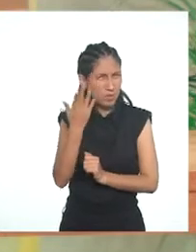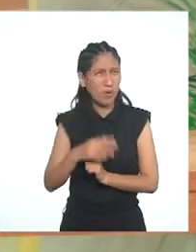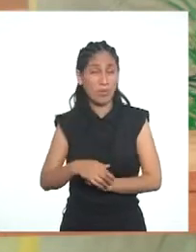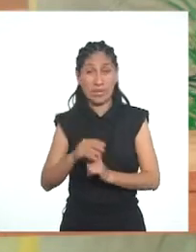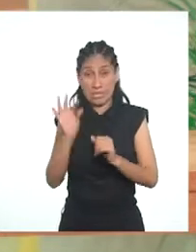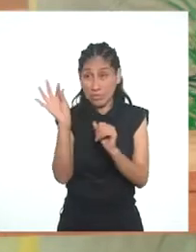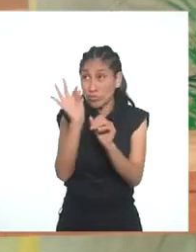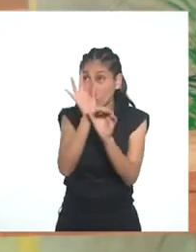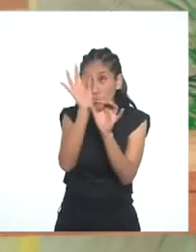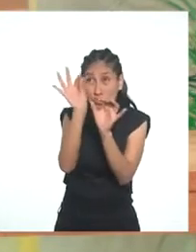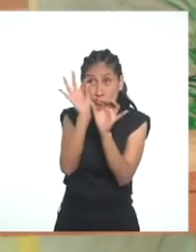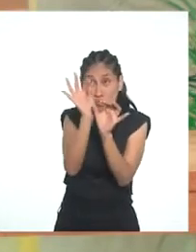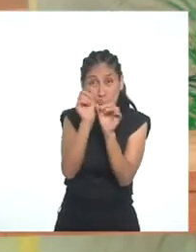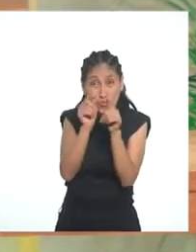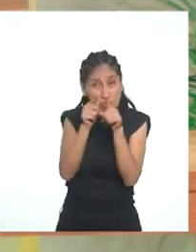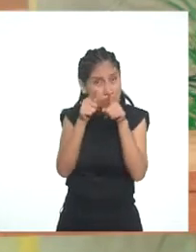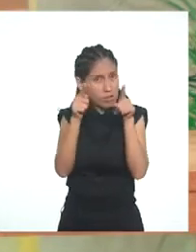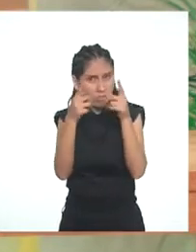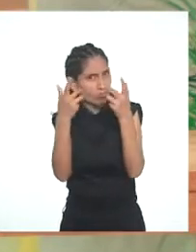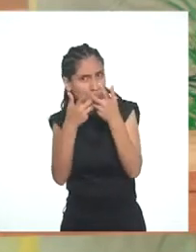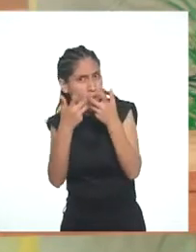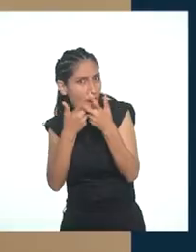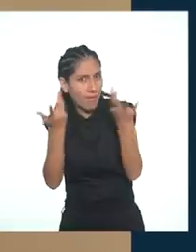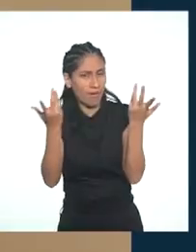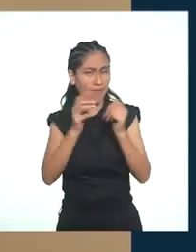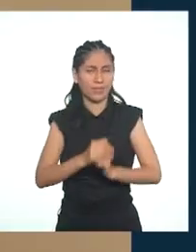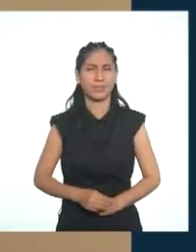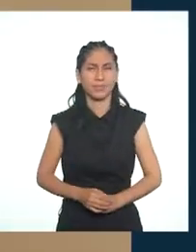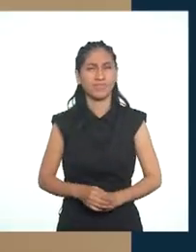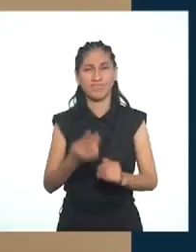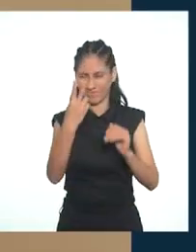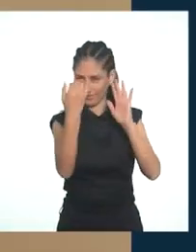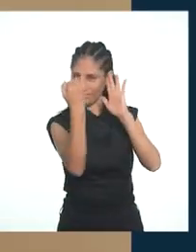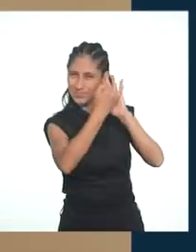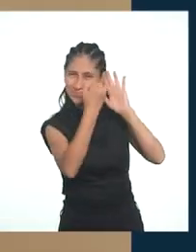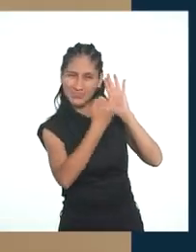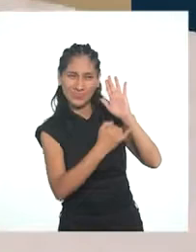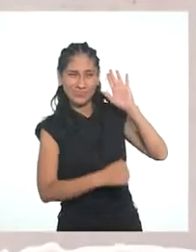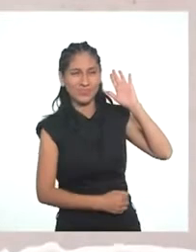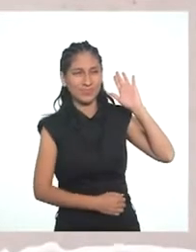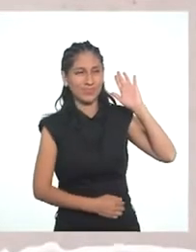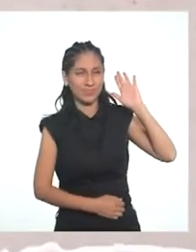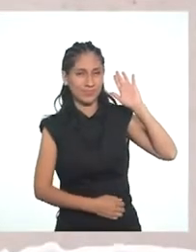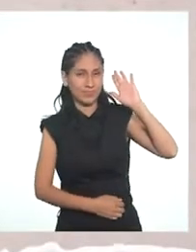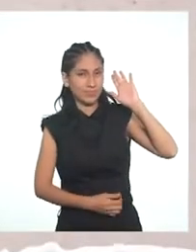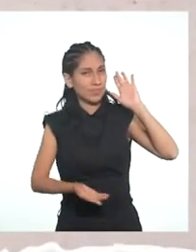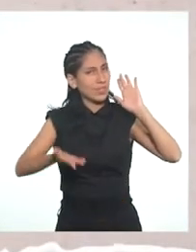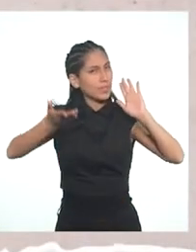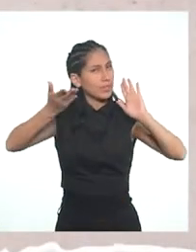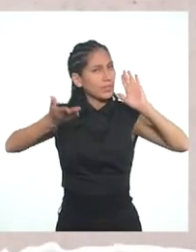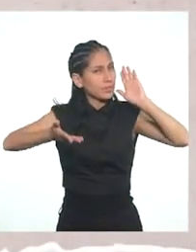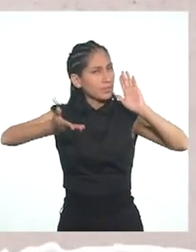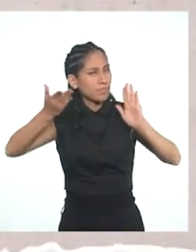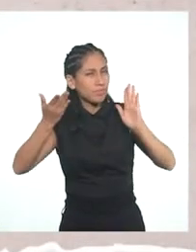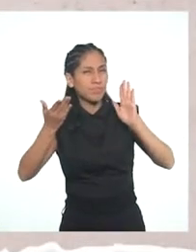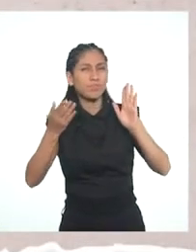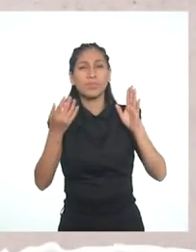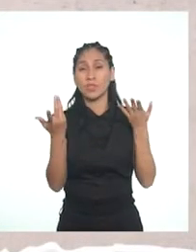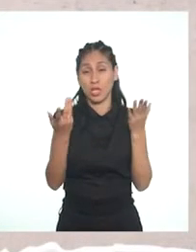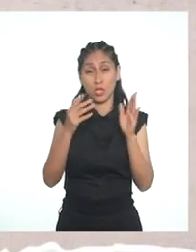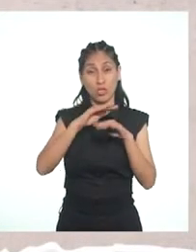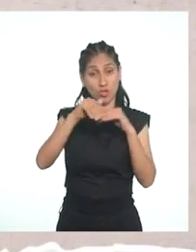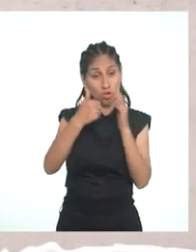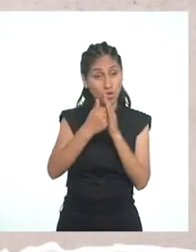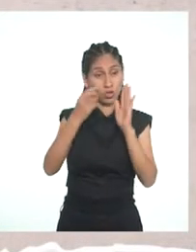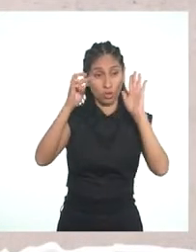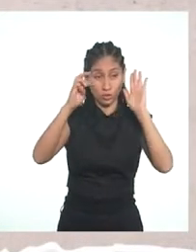microorganismos, el tamaño y el efecto no son correlativos. Miremos esta imagen. Es una comparación de los tamaños